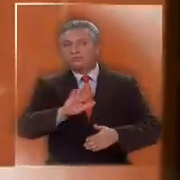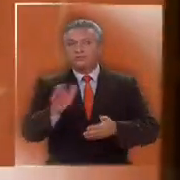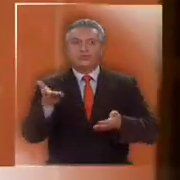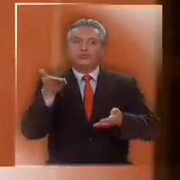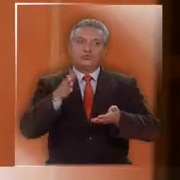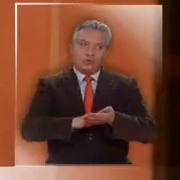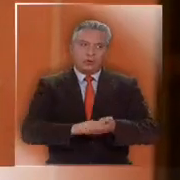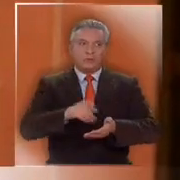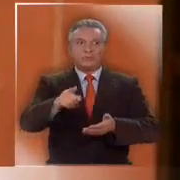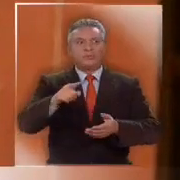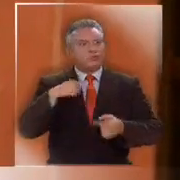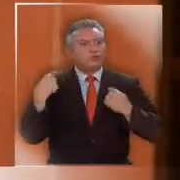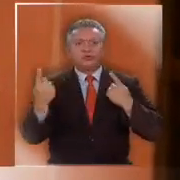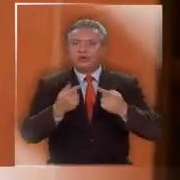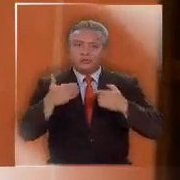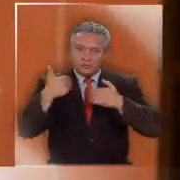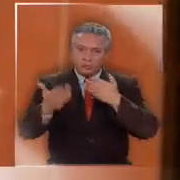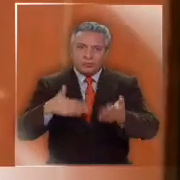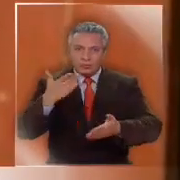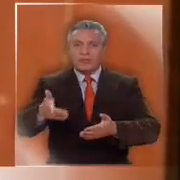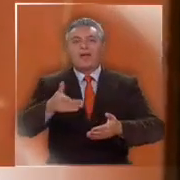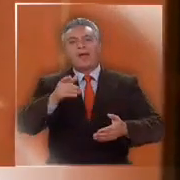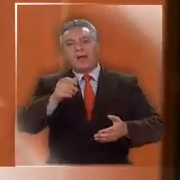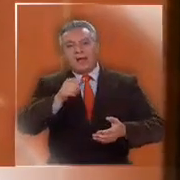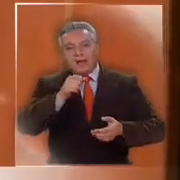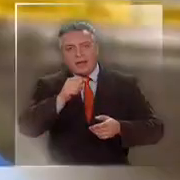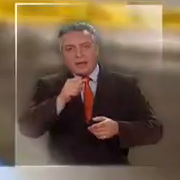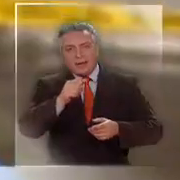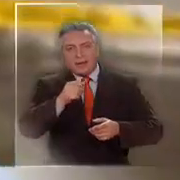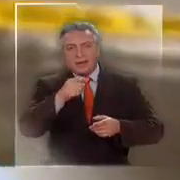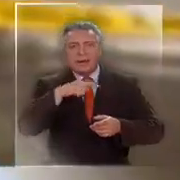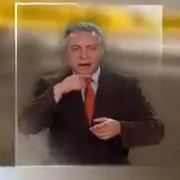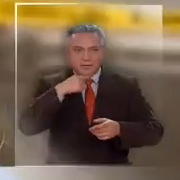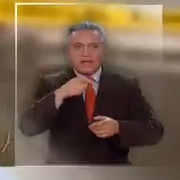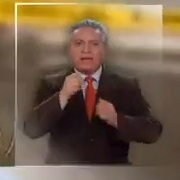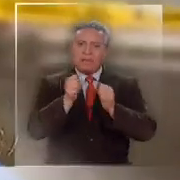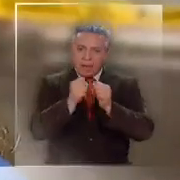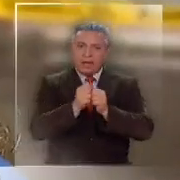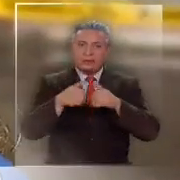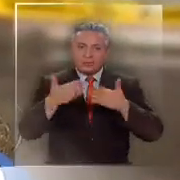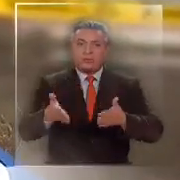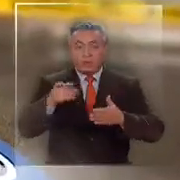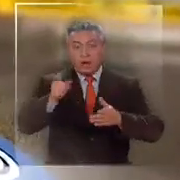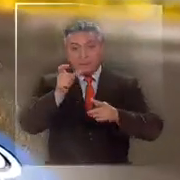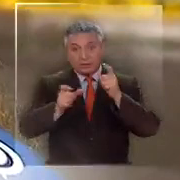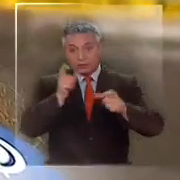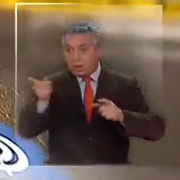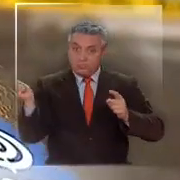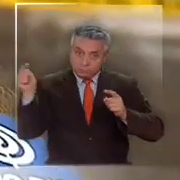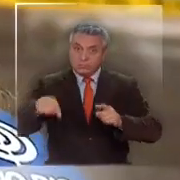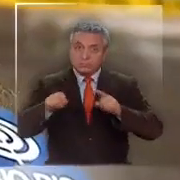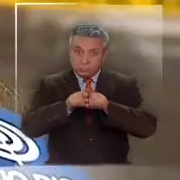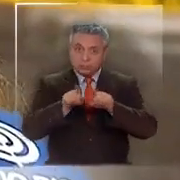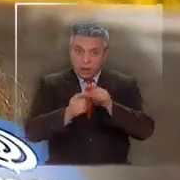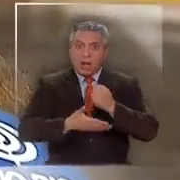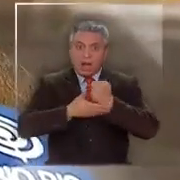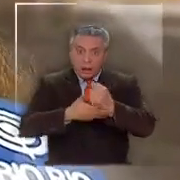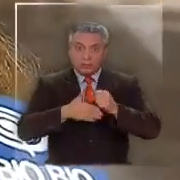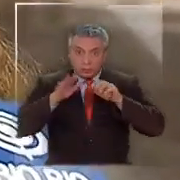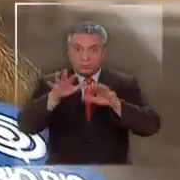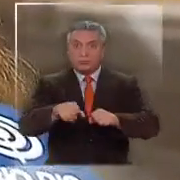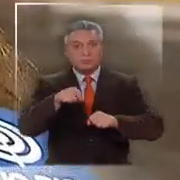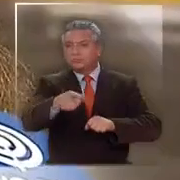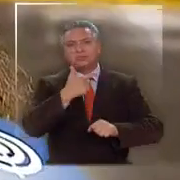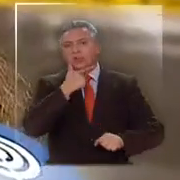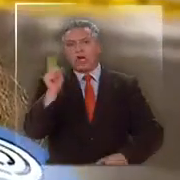dábamos comida, cafecito, al perrito también que se mantenía con él. Hay gente que llamó para que lo pudieran ayudar, lo vinieran a rescatar, pero él